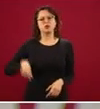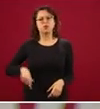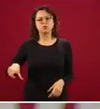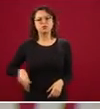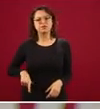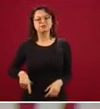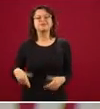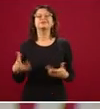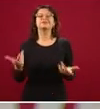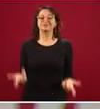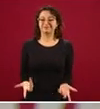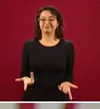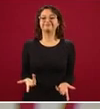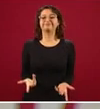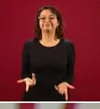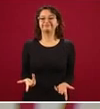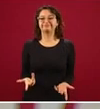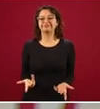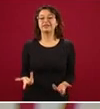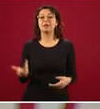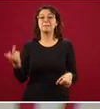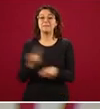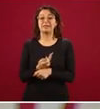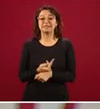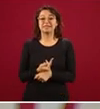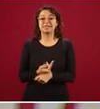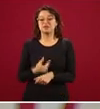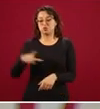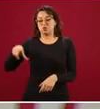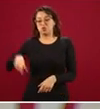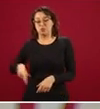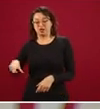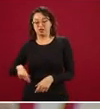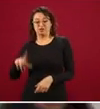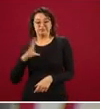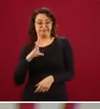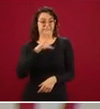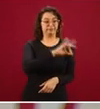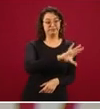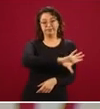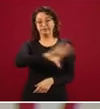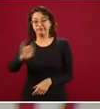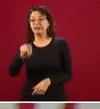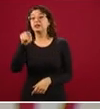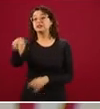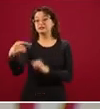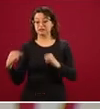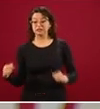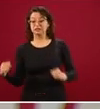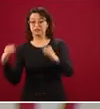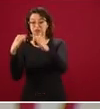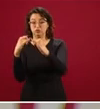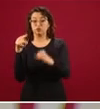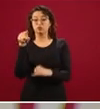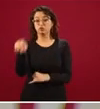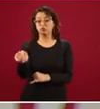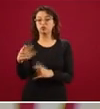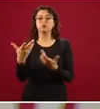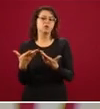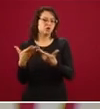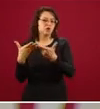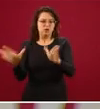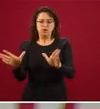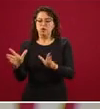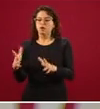queremos señalar, los intermediarios. Este instituto, para tener sus insumos, el instituto es un organismo